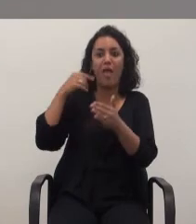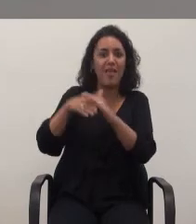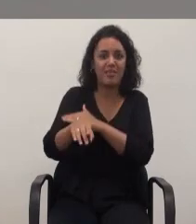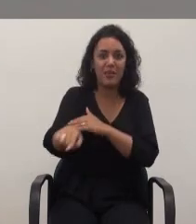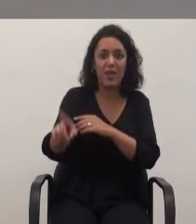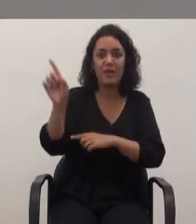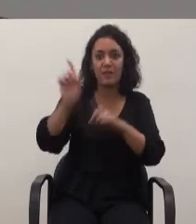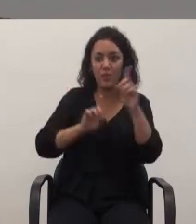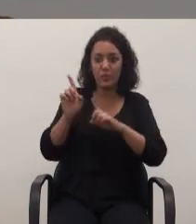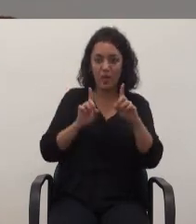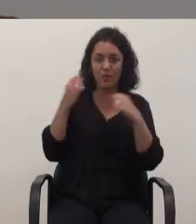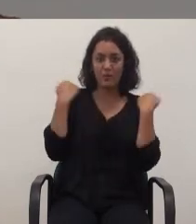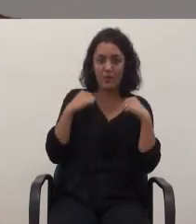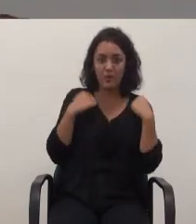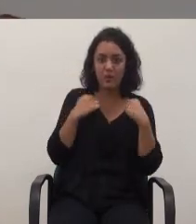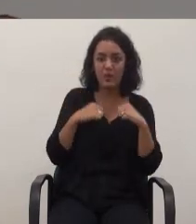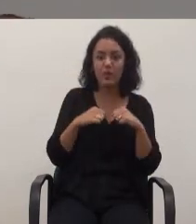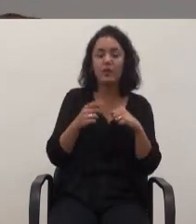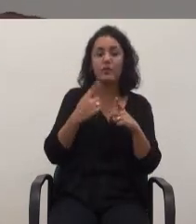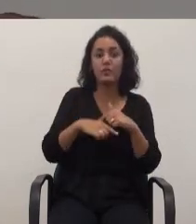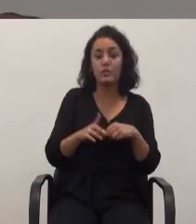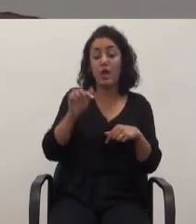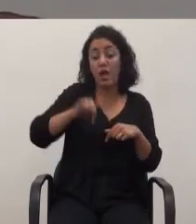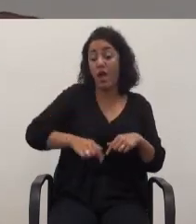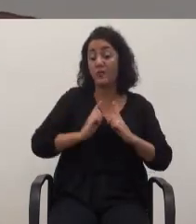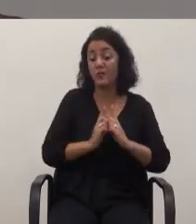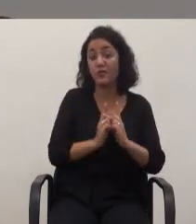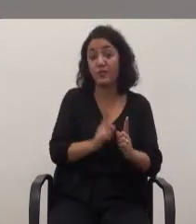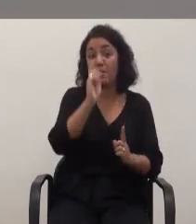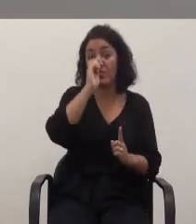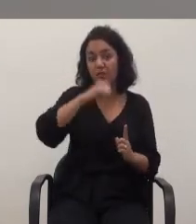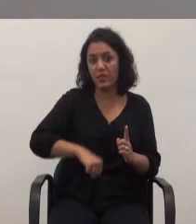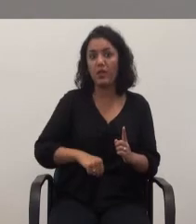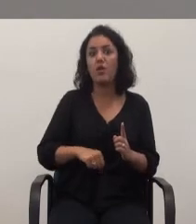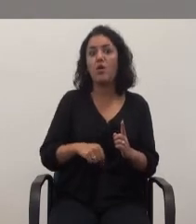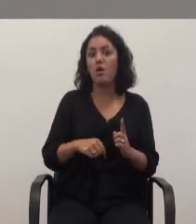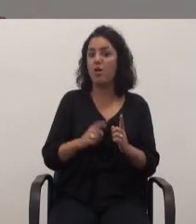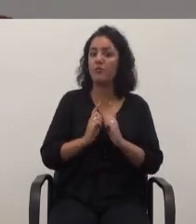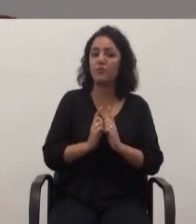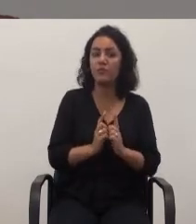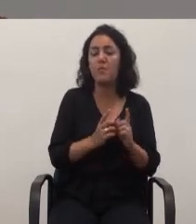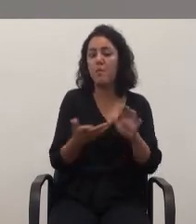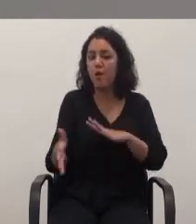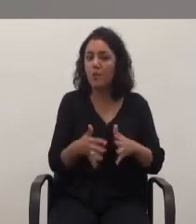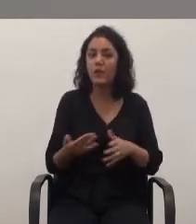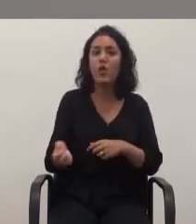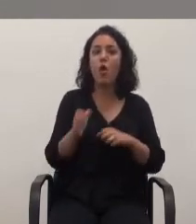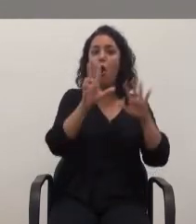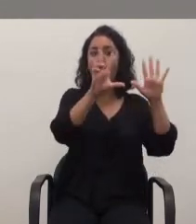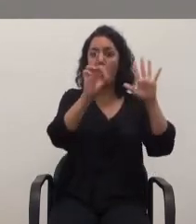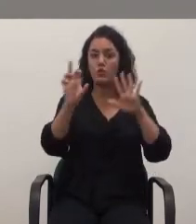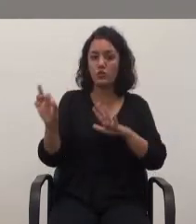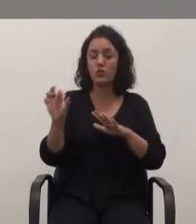pensar mantener en Montevideo durante unos años un cupo de 800 estudiantes, o muy